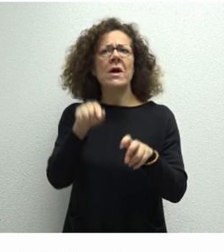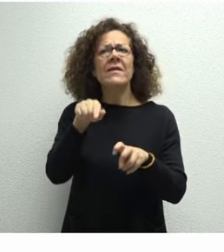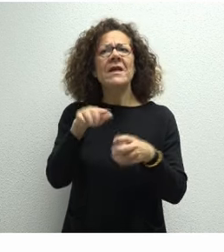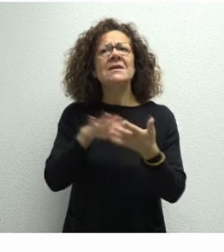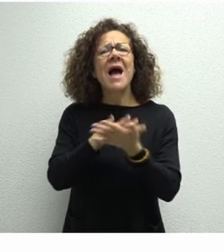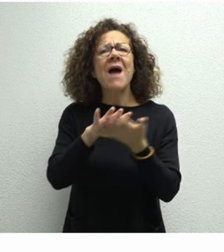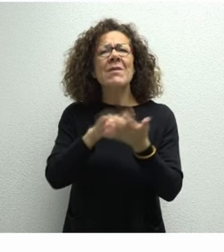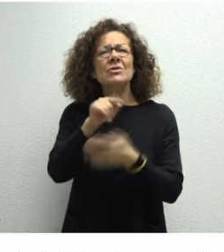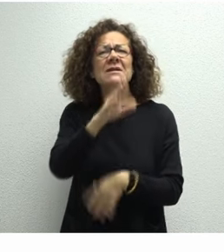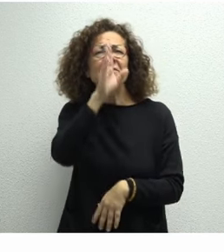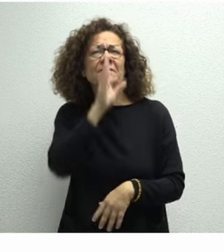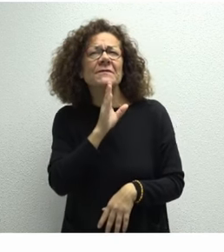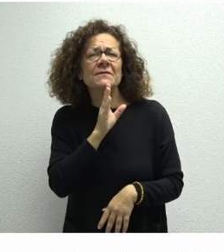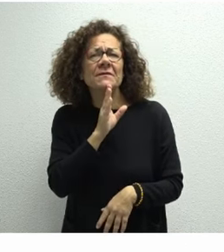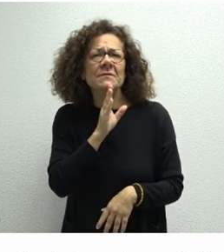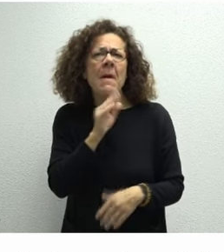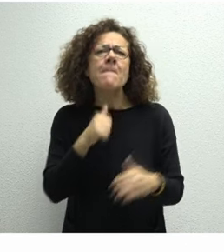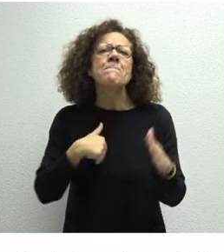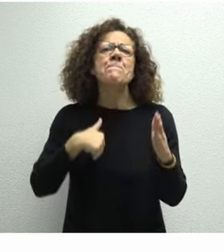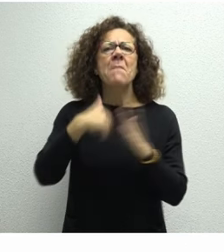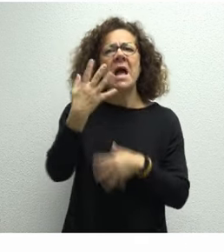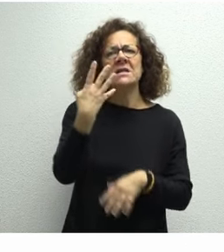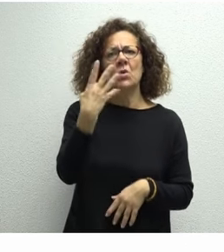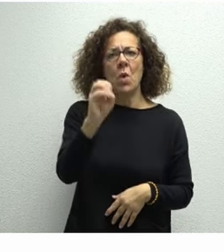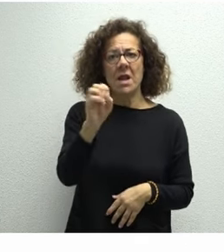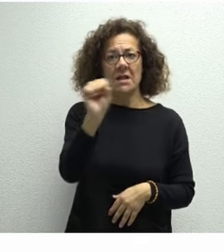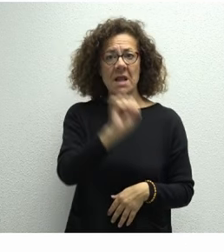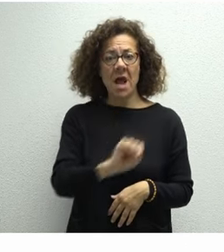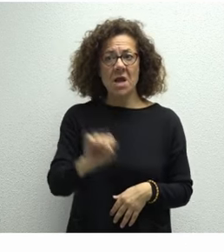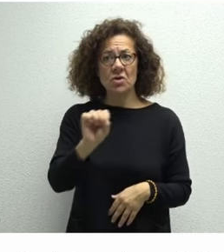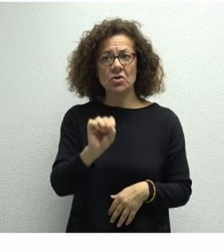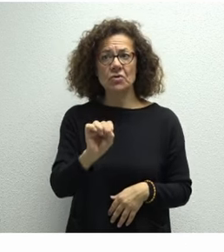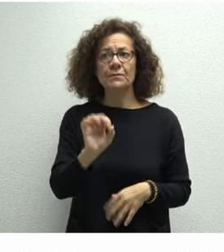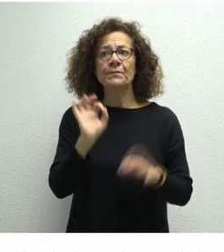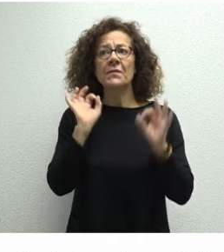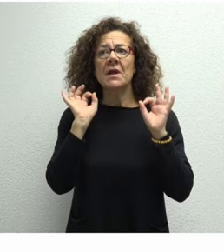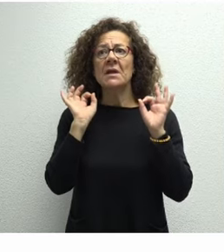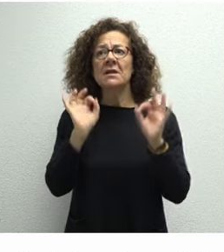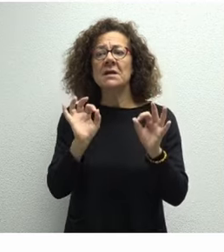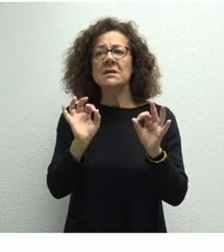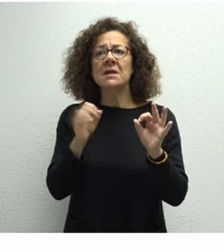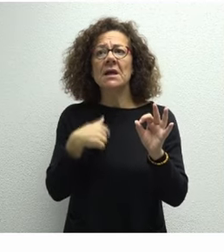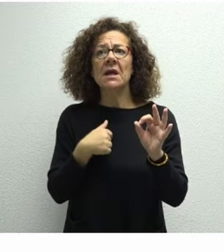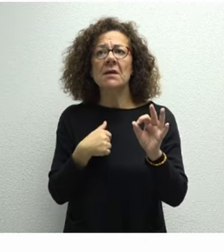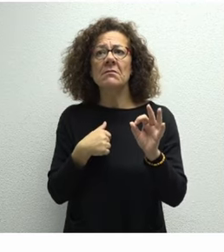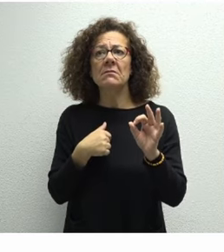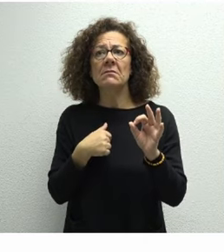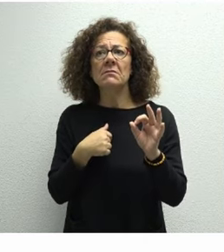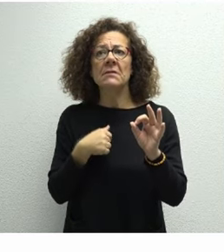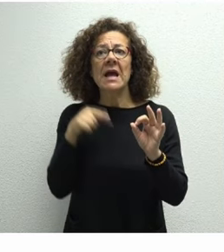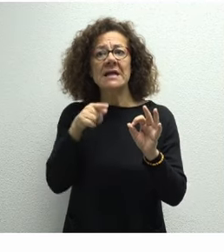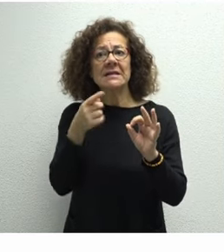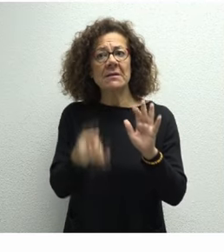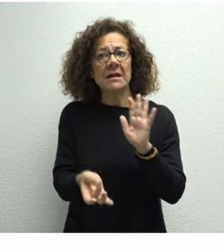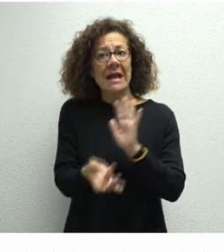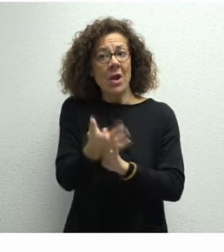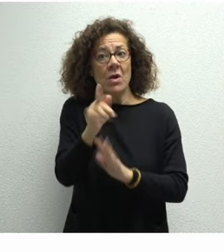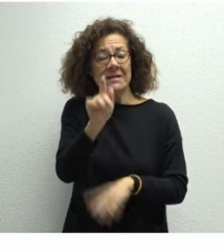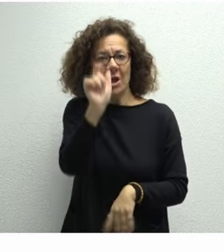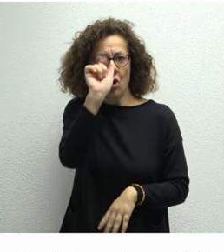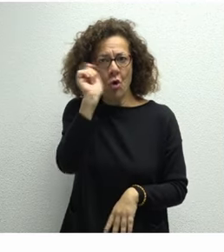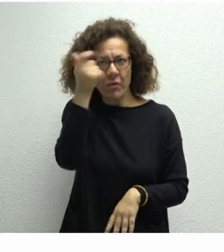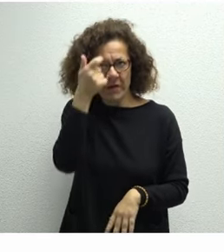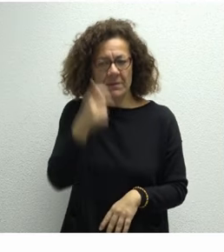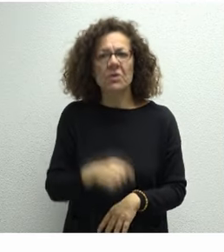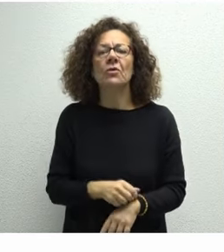eclips amiento pues más de 40 años desde que reis Steve Rey puso puso el concepto en sobre la mesa no